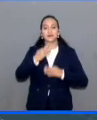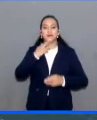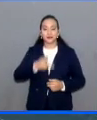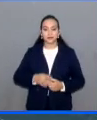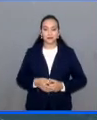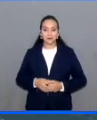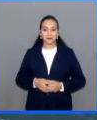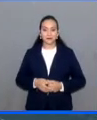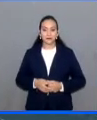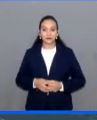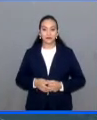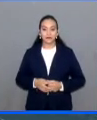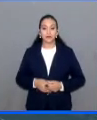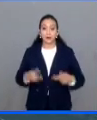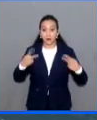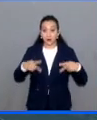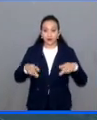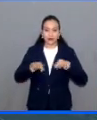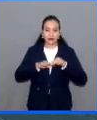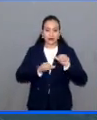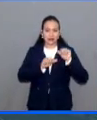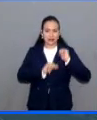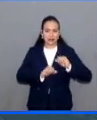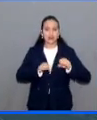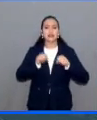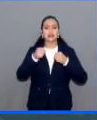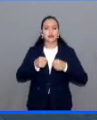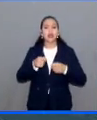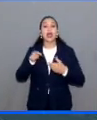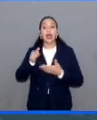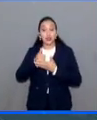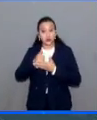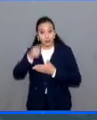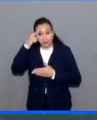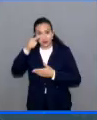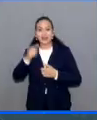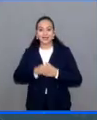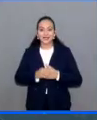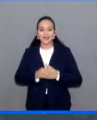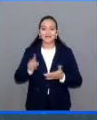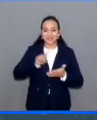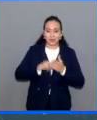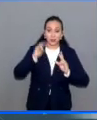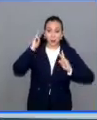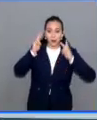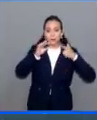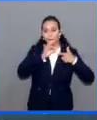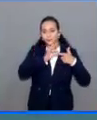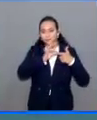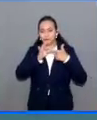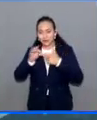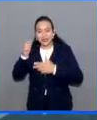Personal de seguridad actuará como facilitador para orientar a visitantes que acuden a la Corte.